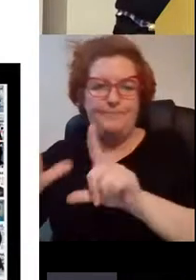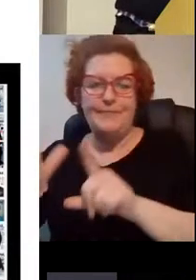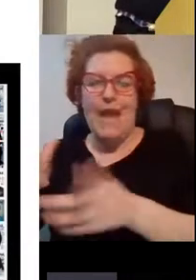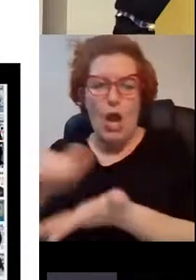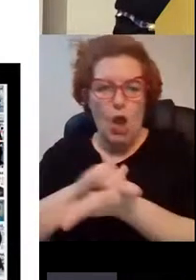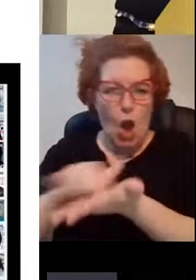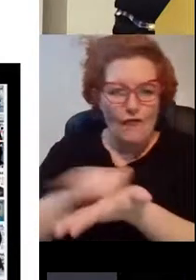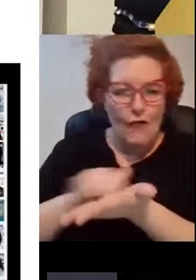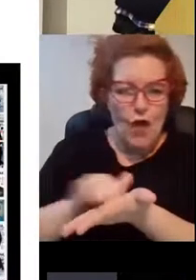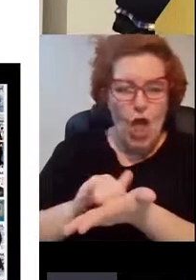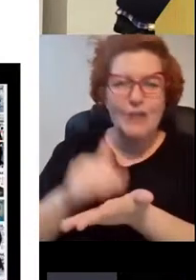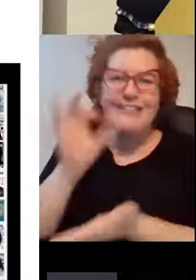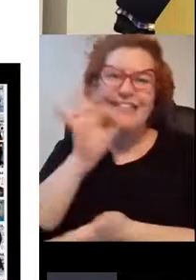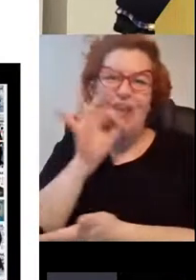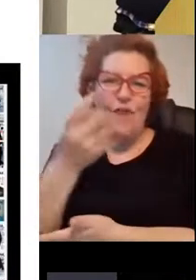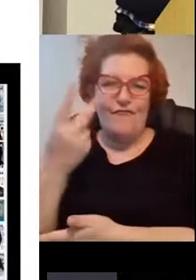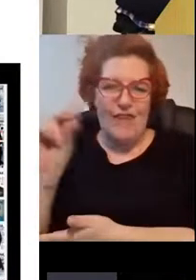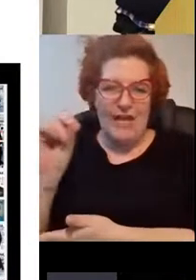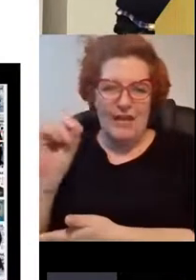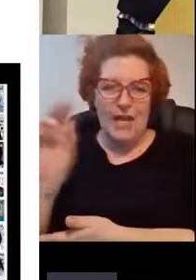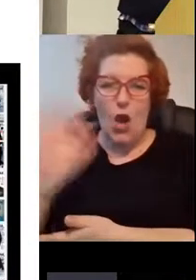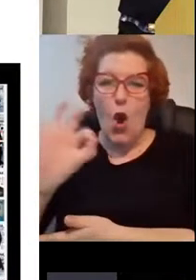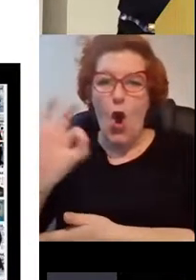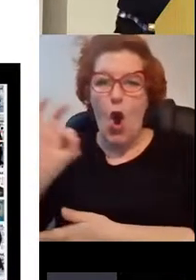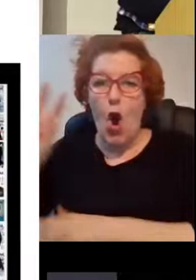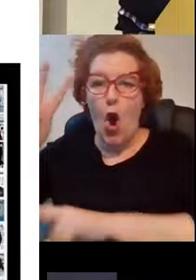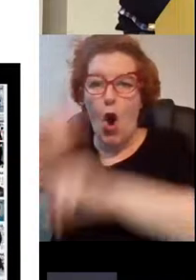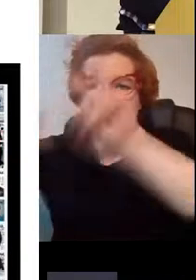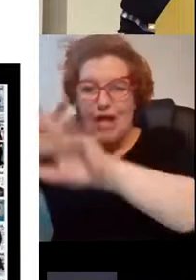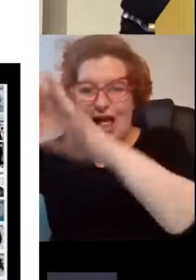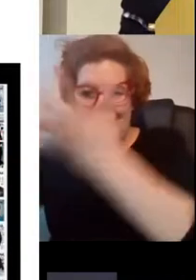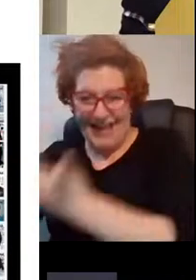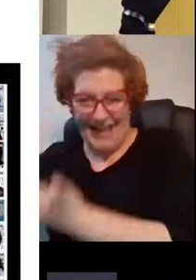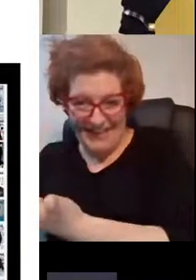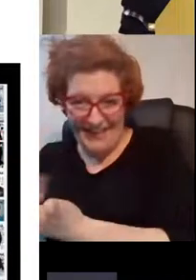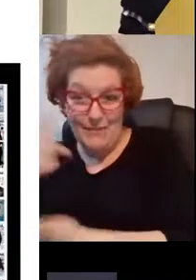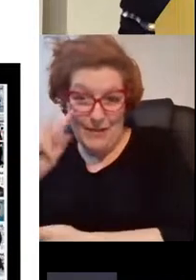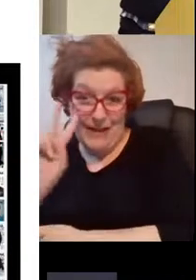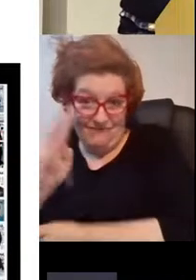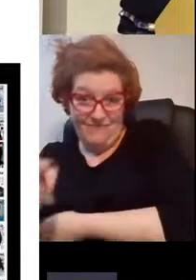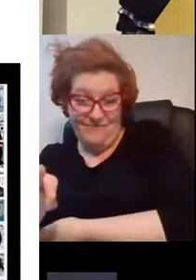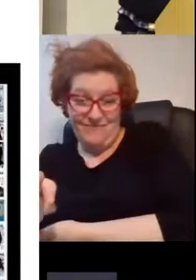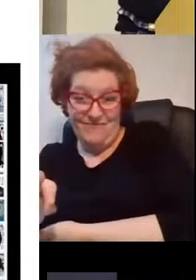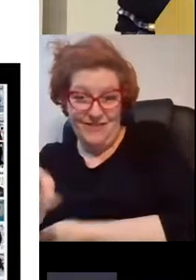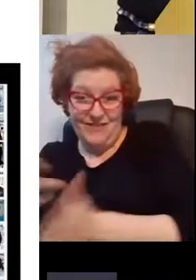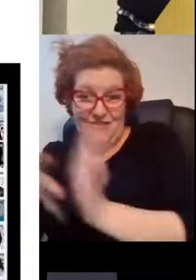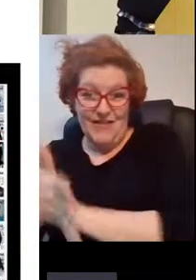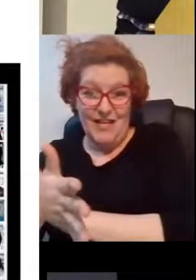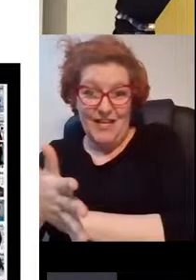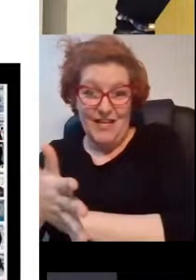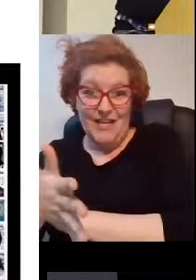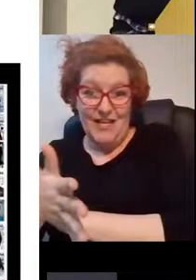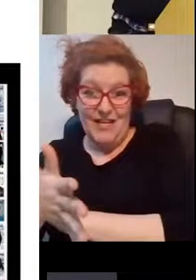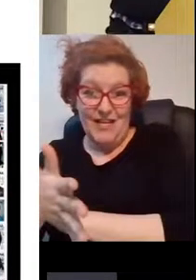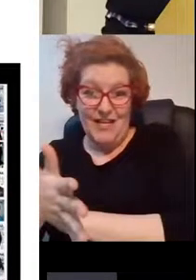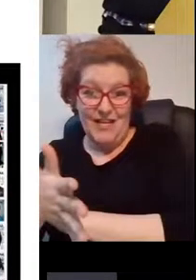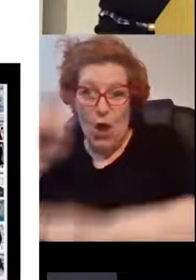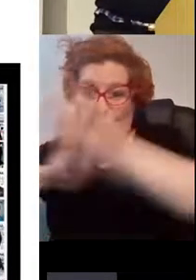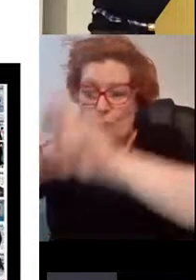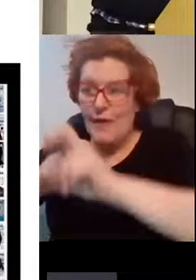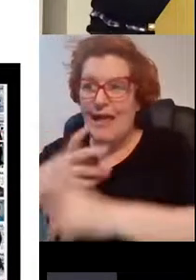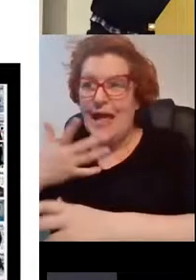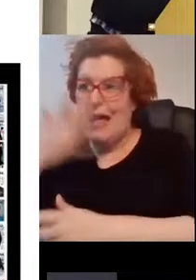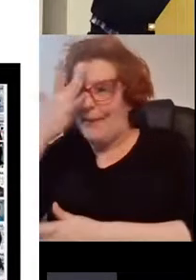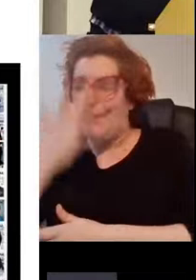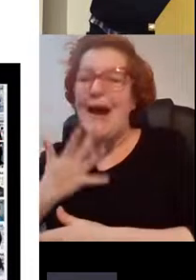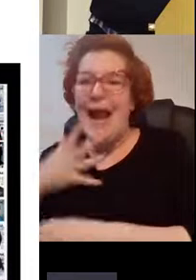de comienzos del siglo XX, o con una búsqueda en Internet, o sea, el kiosco, lo vemos ahí, pues se queda traspuesto en cualquier búsqueda de imágenes. En Google